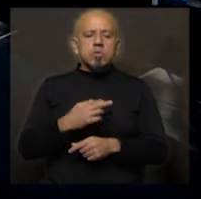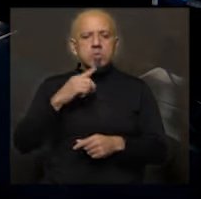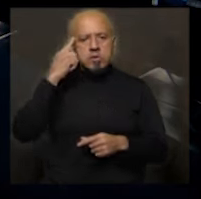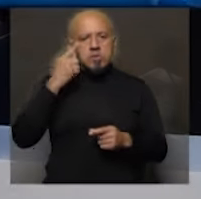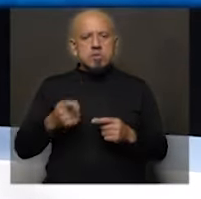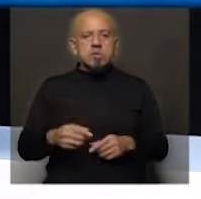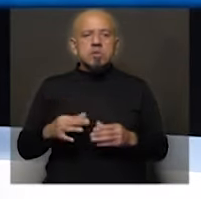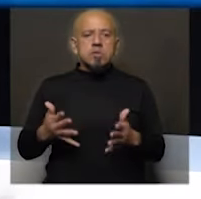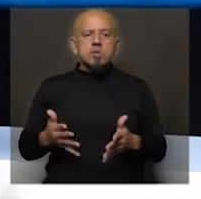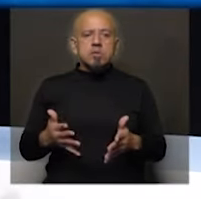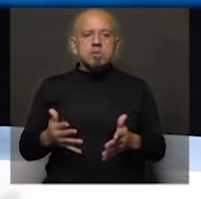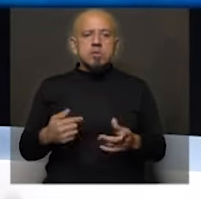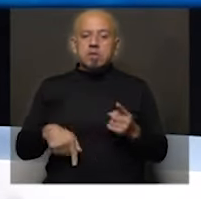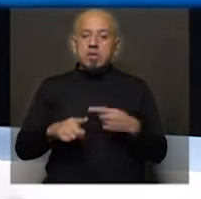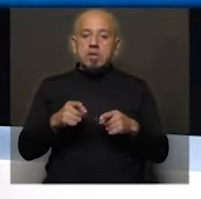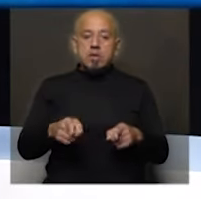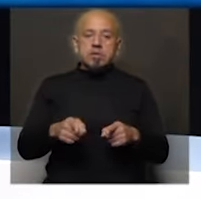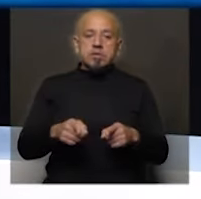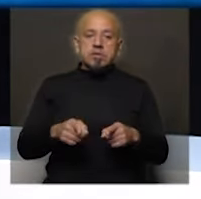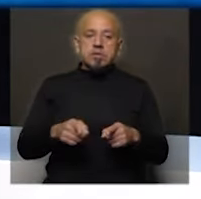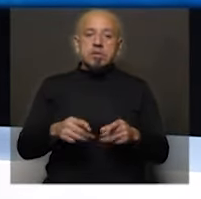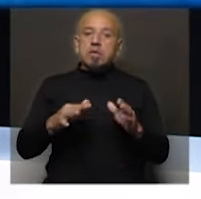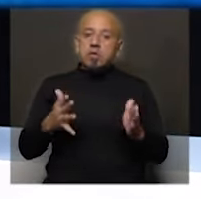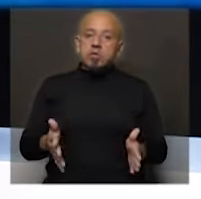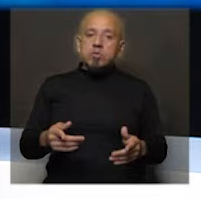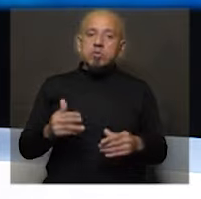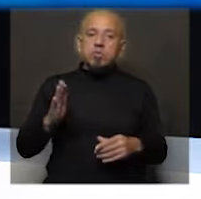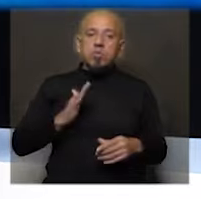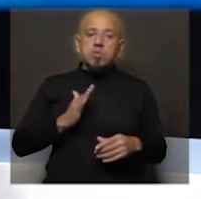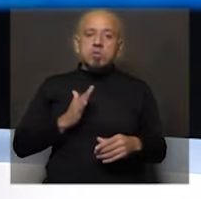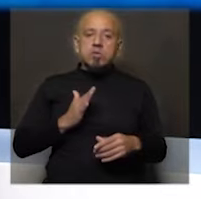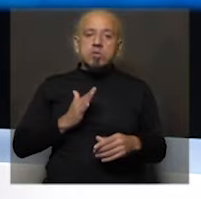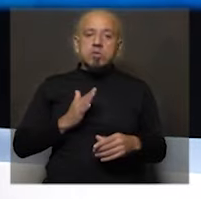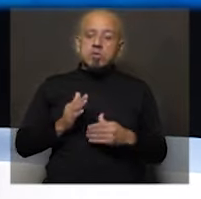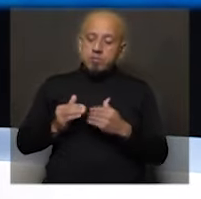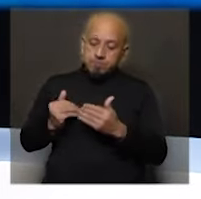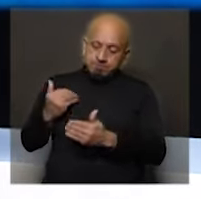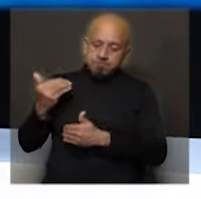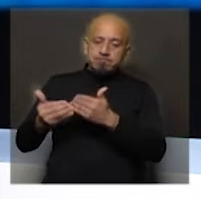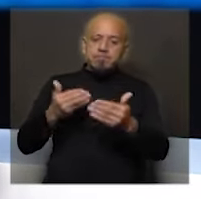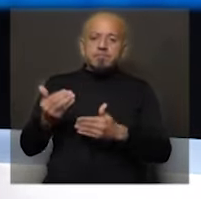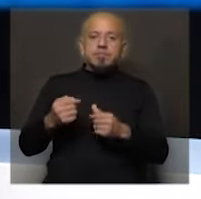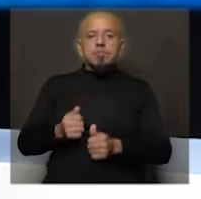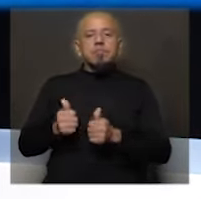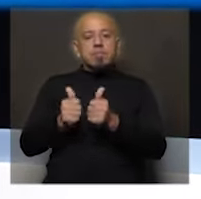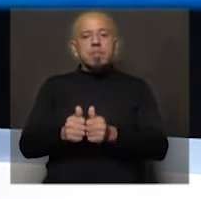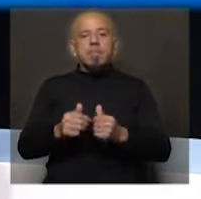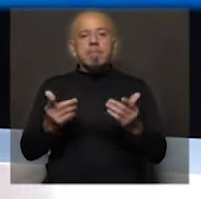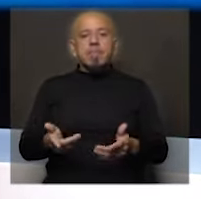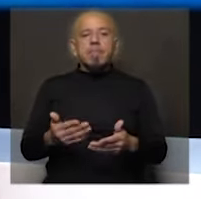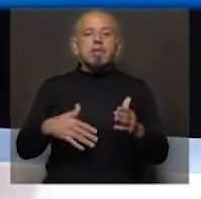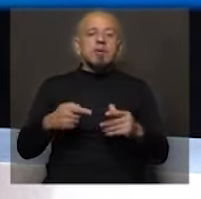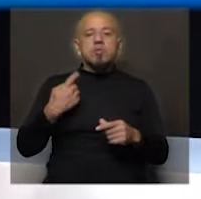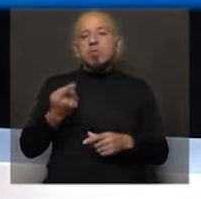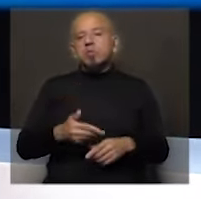estos son los casos que llegan al sistema no son las mujeres que pasaron por un proceso de acompañamiento muchas veces de